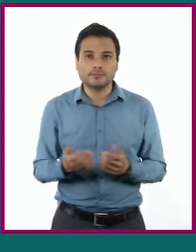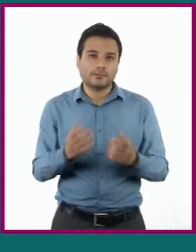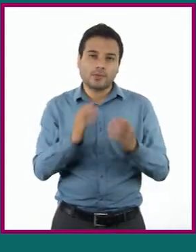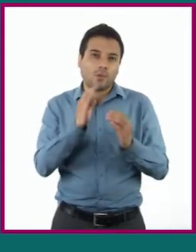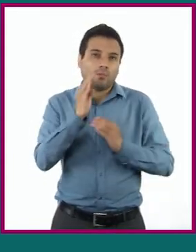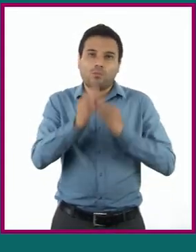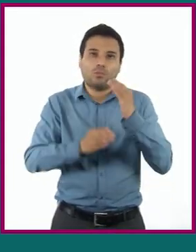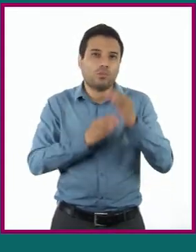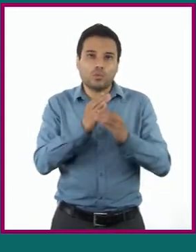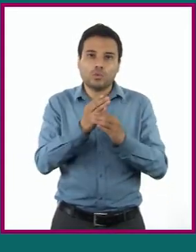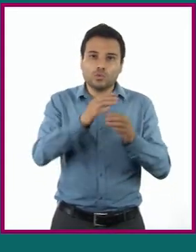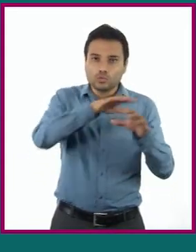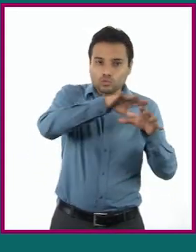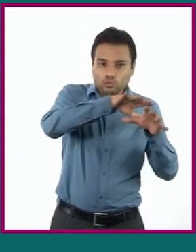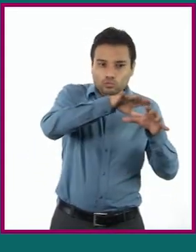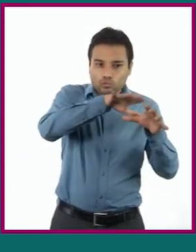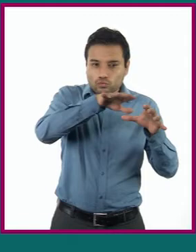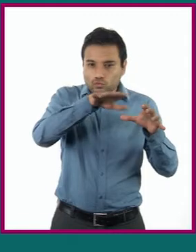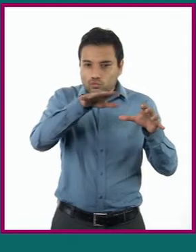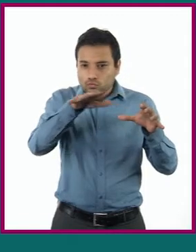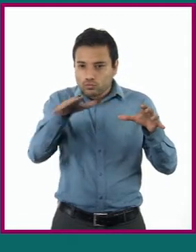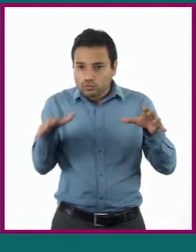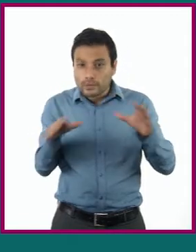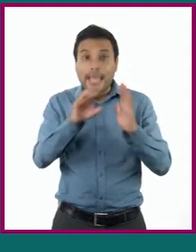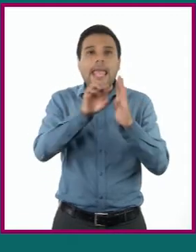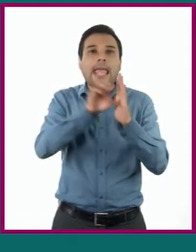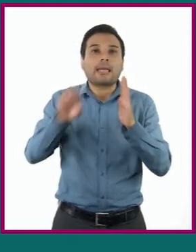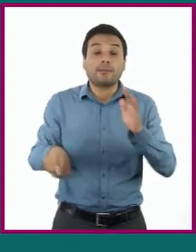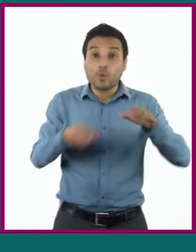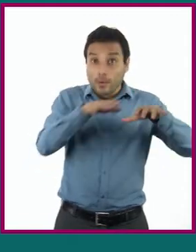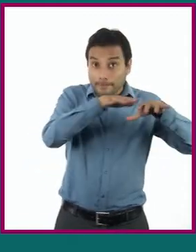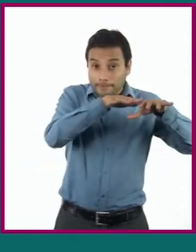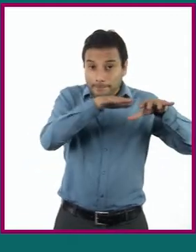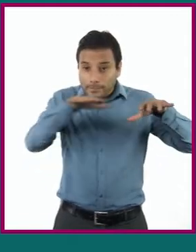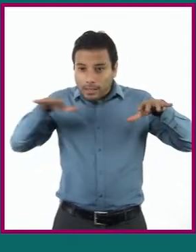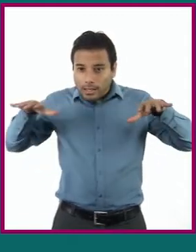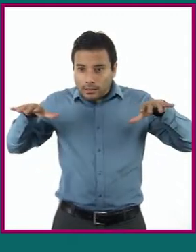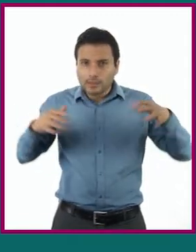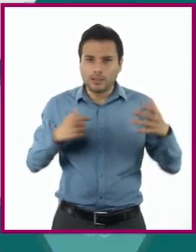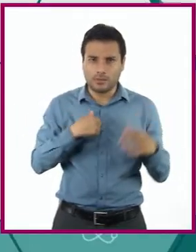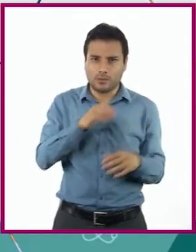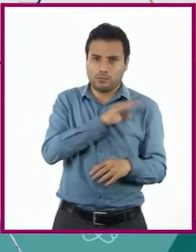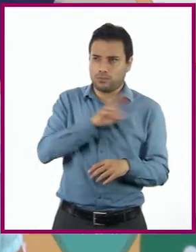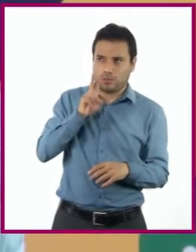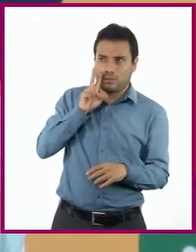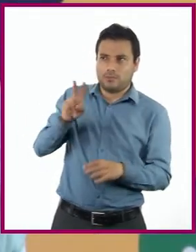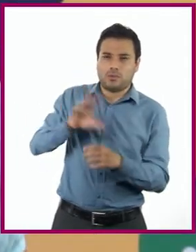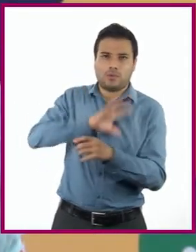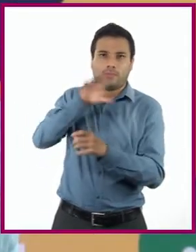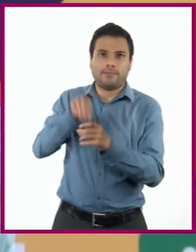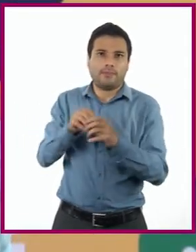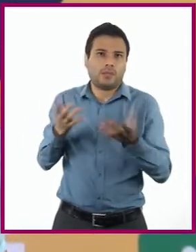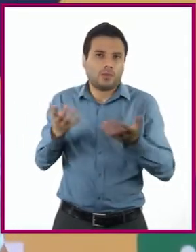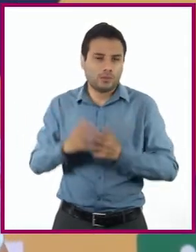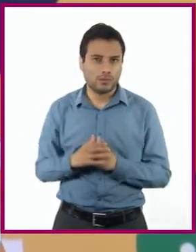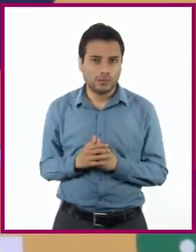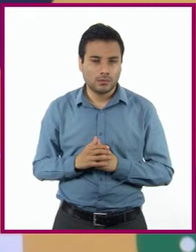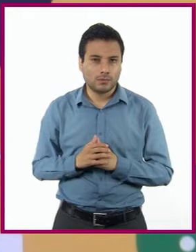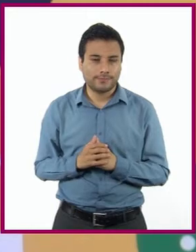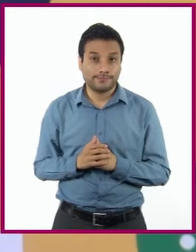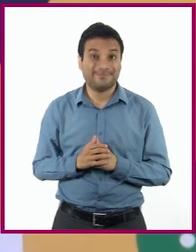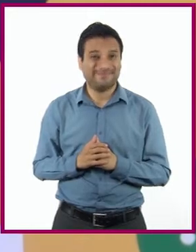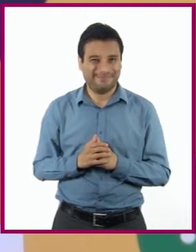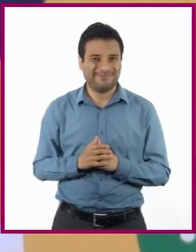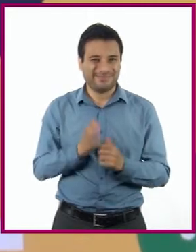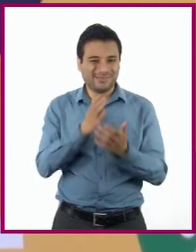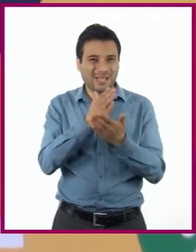Tierra. Si fuera plana, se vería todo el objeto sin importar la distancia. Por otra parte, los